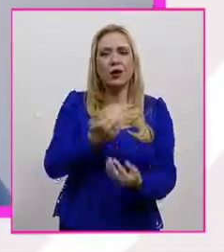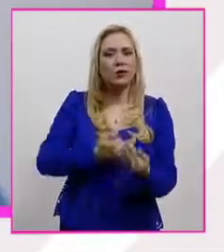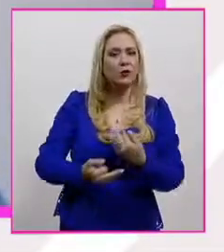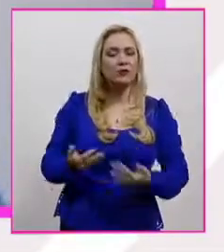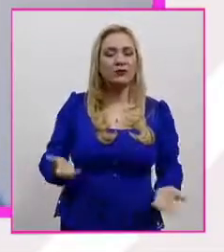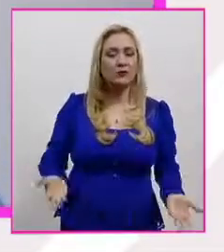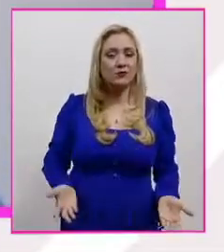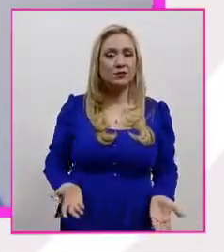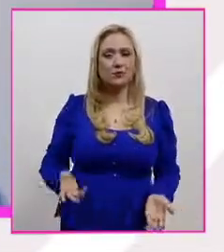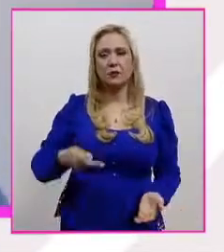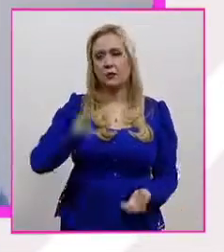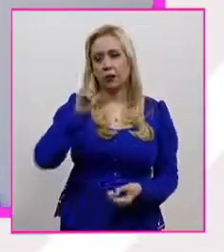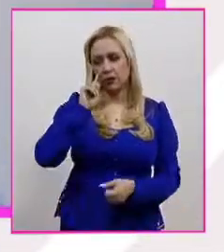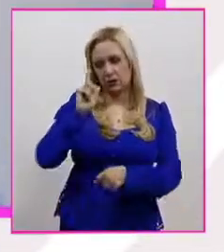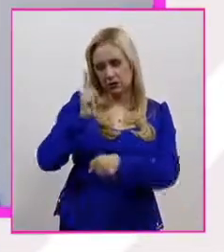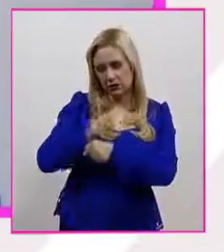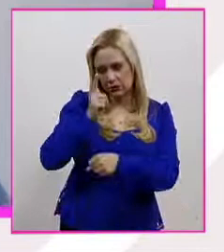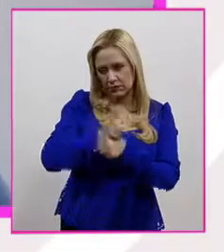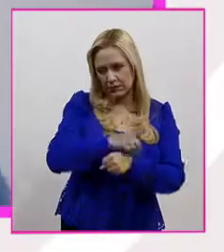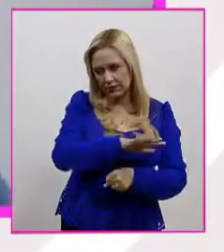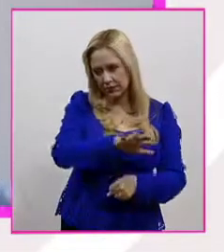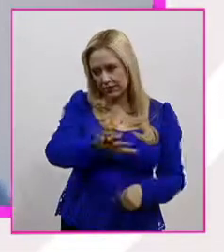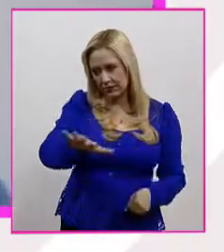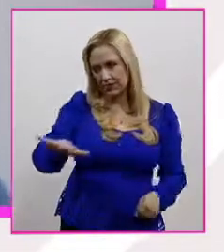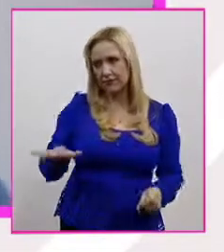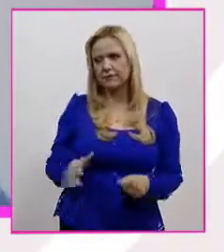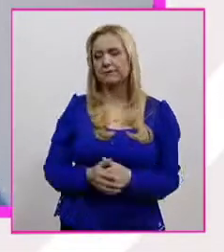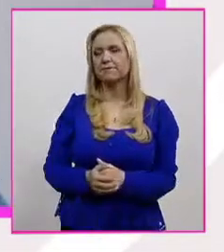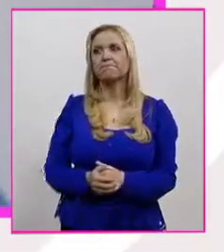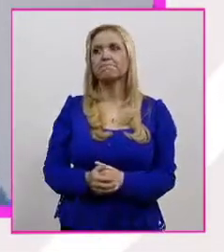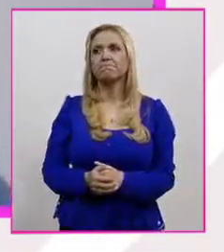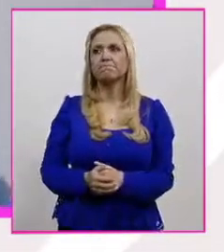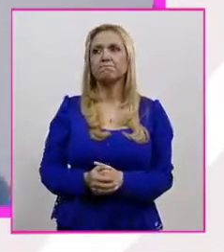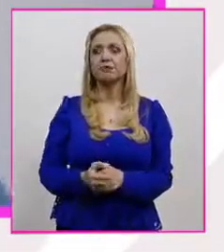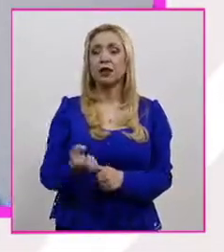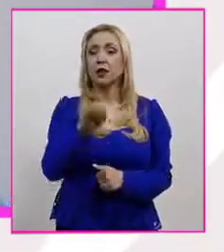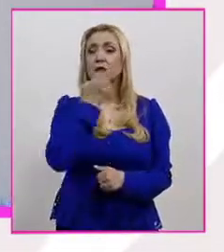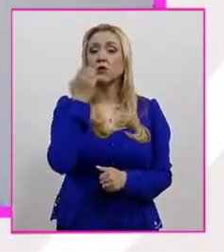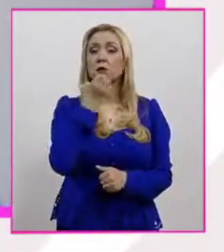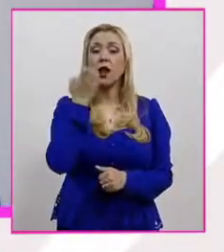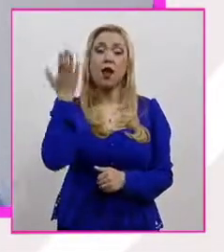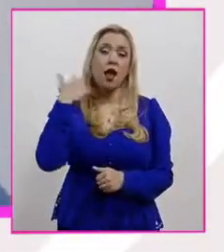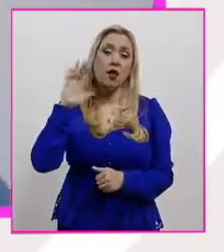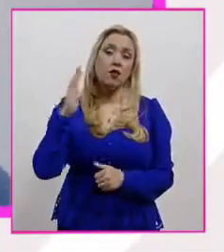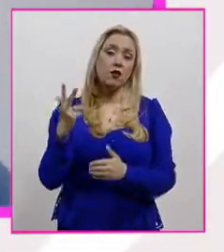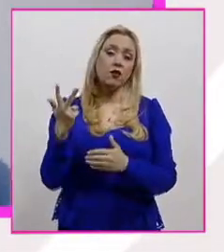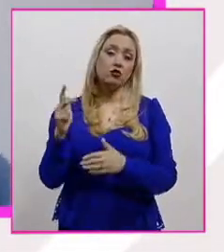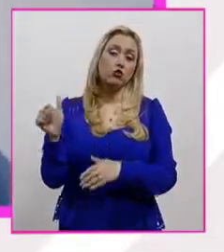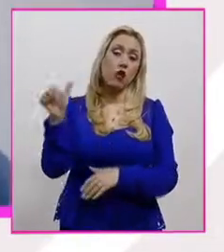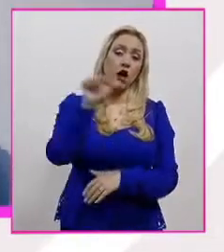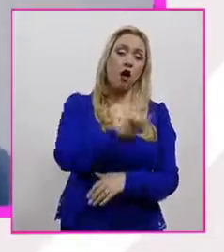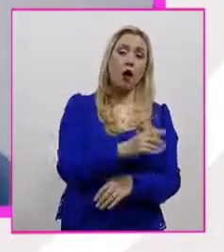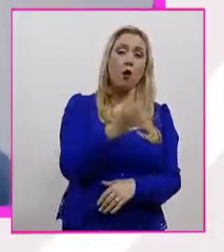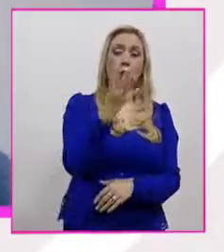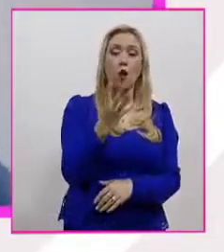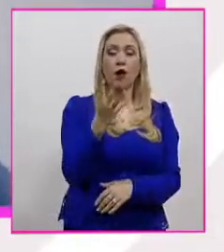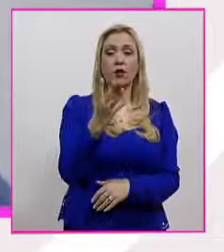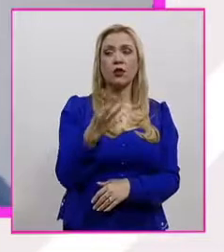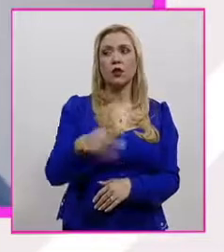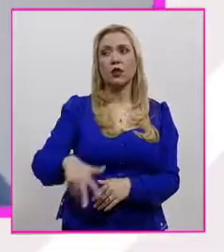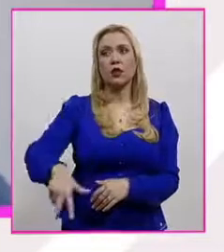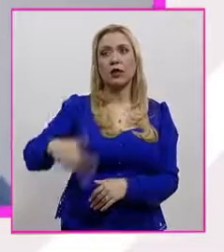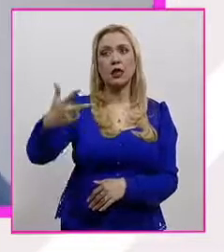que podemos saber a manera general es que con las escuelas de tiempo completo, más o menos como el 13% de